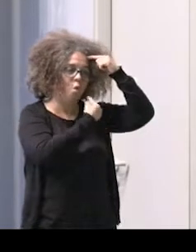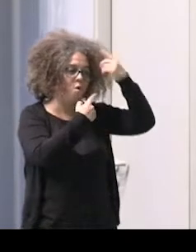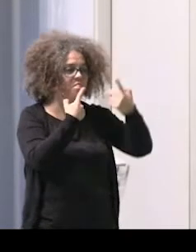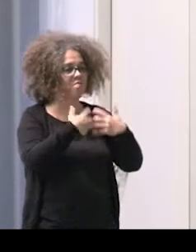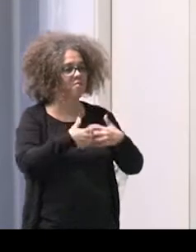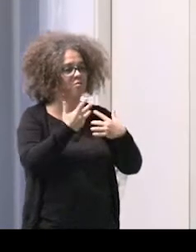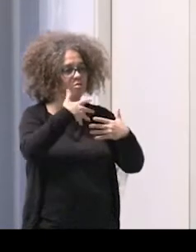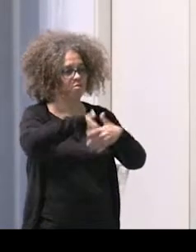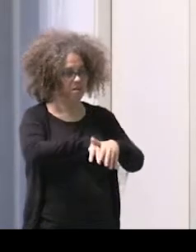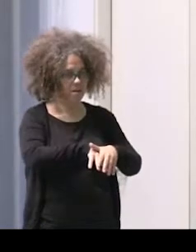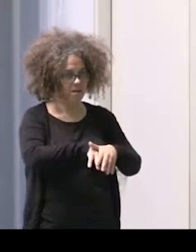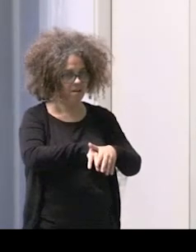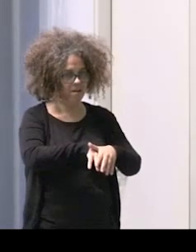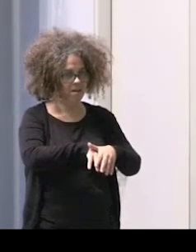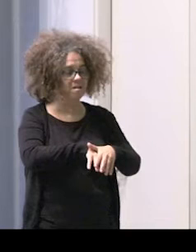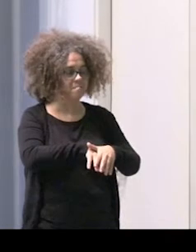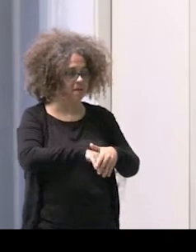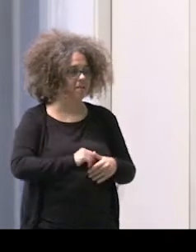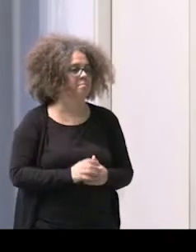los dos oídos están acoplados entre sí.